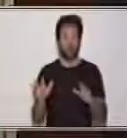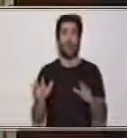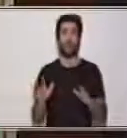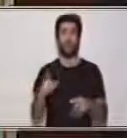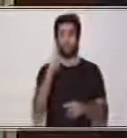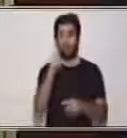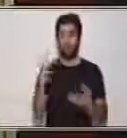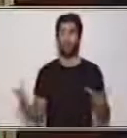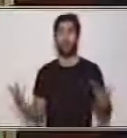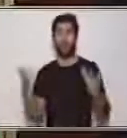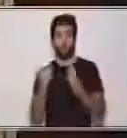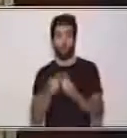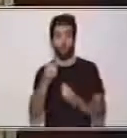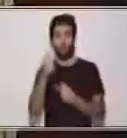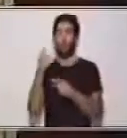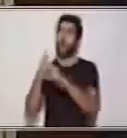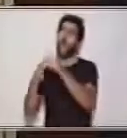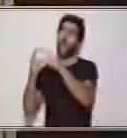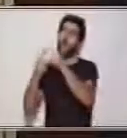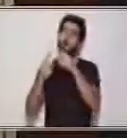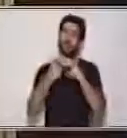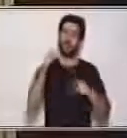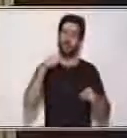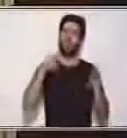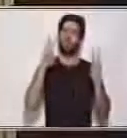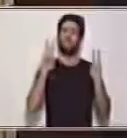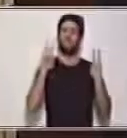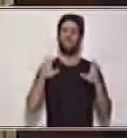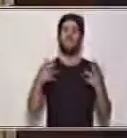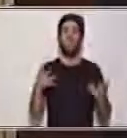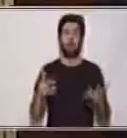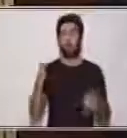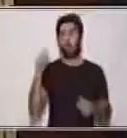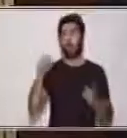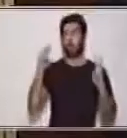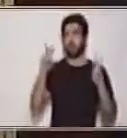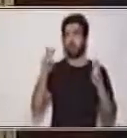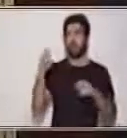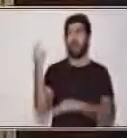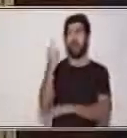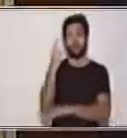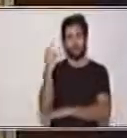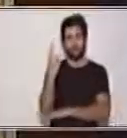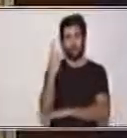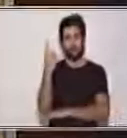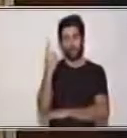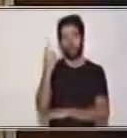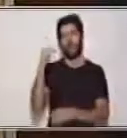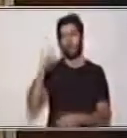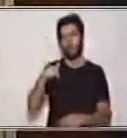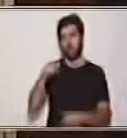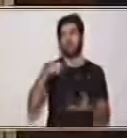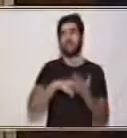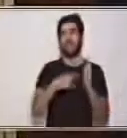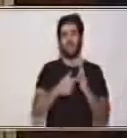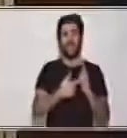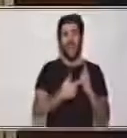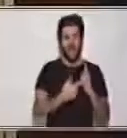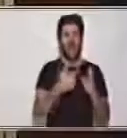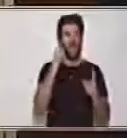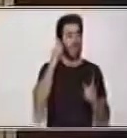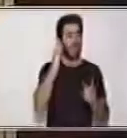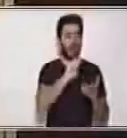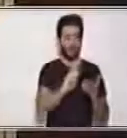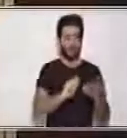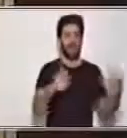este momento, comparte qué aprendiste hoy. Hoy vimos otro tema importante en la redacción de textos, que es la concordancia